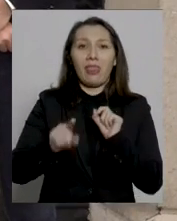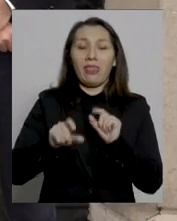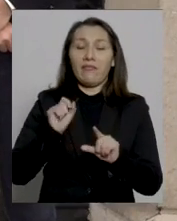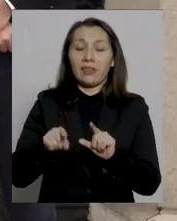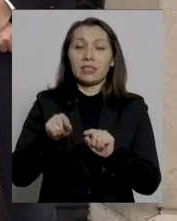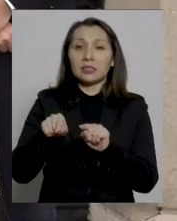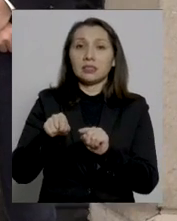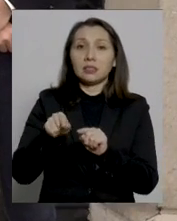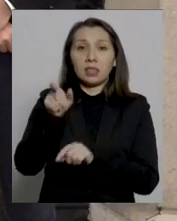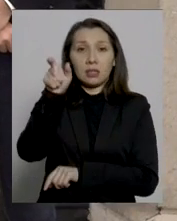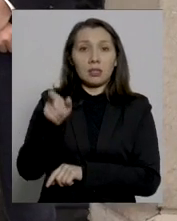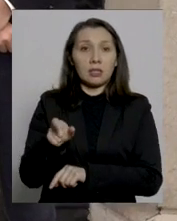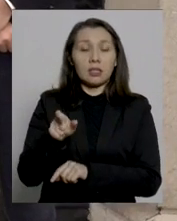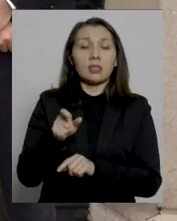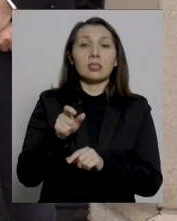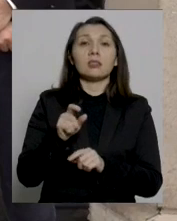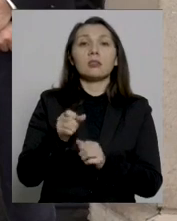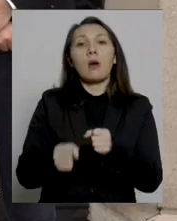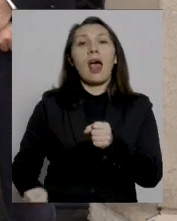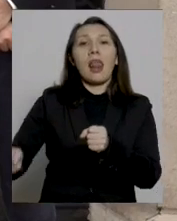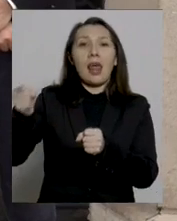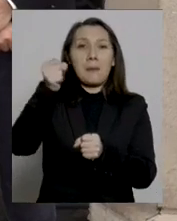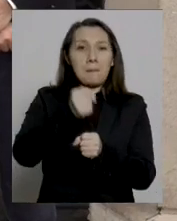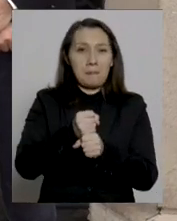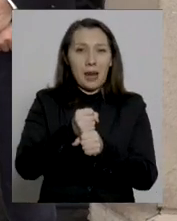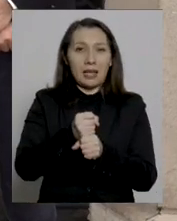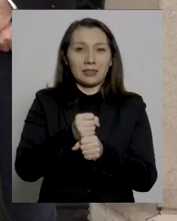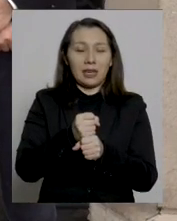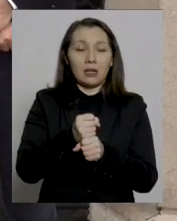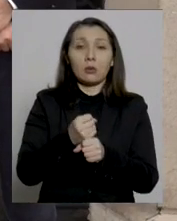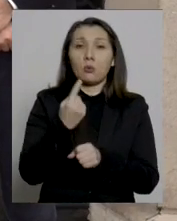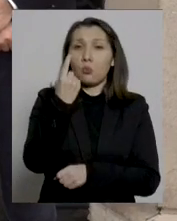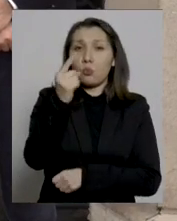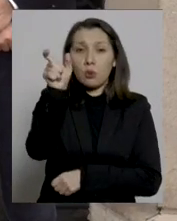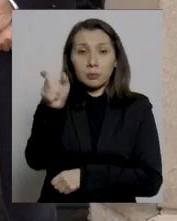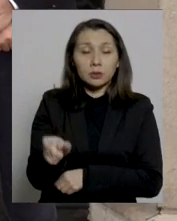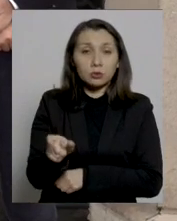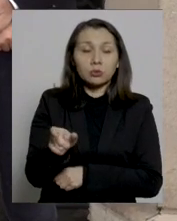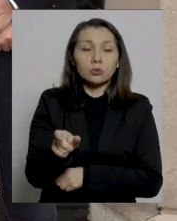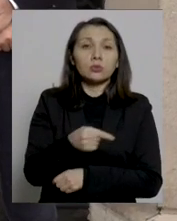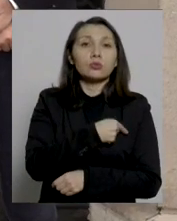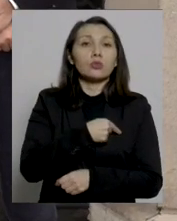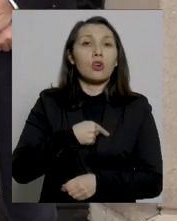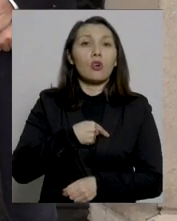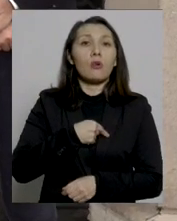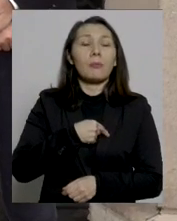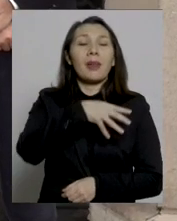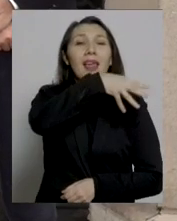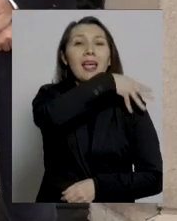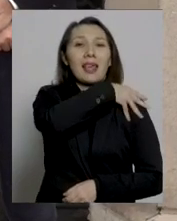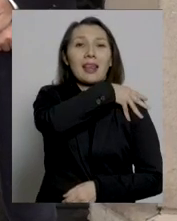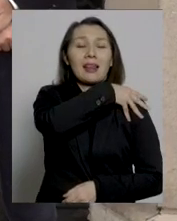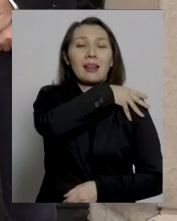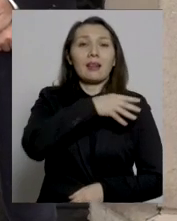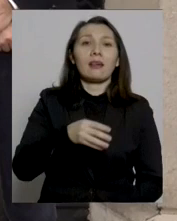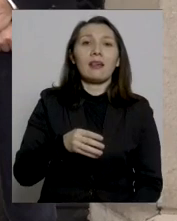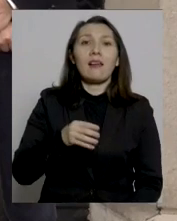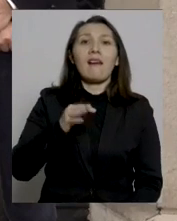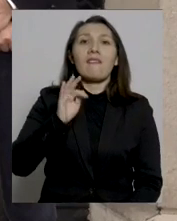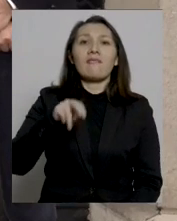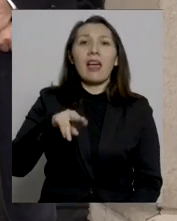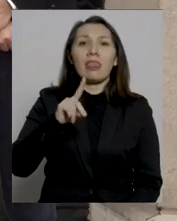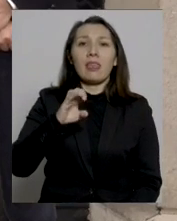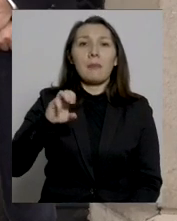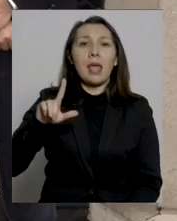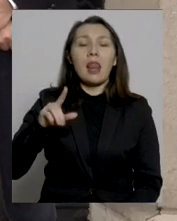defensa que son reemplazados. Uno de ellos es el general Patrice Van de Mel, de